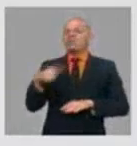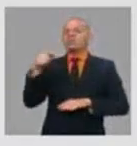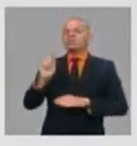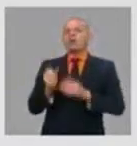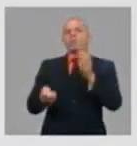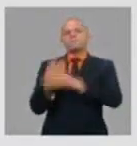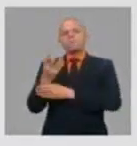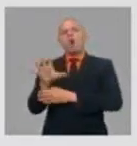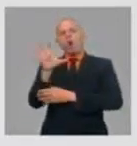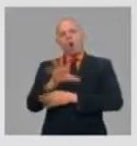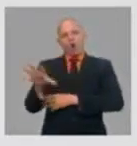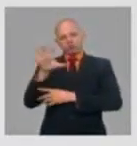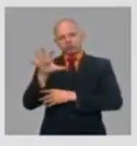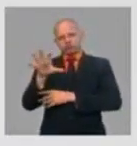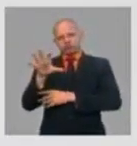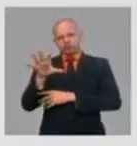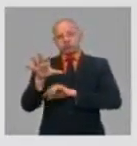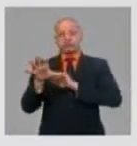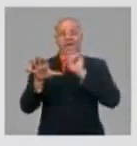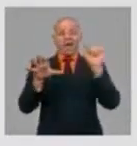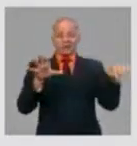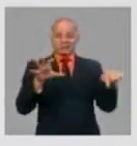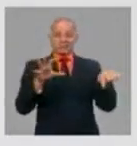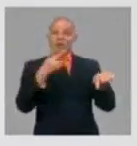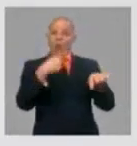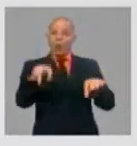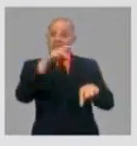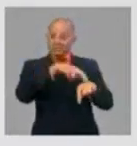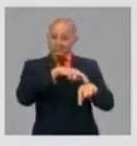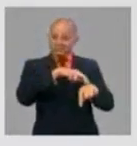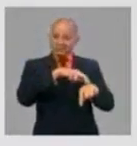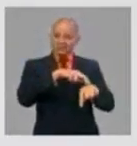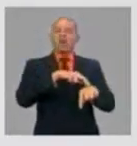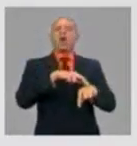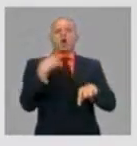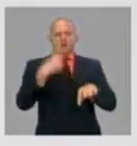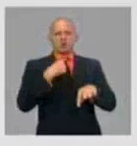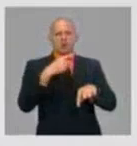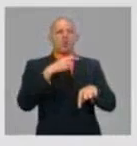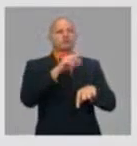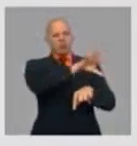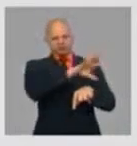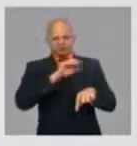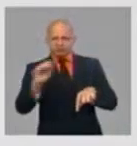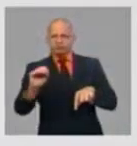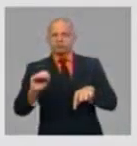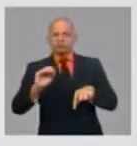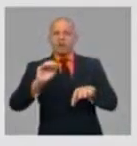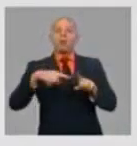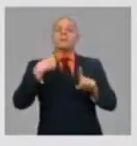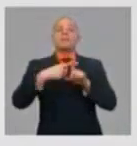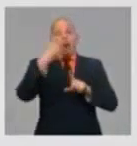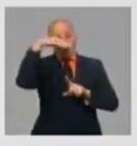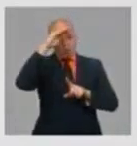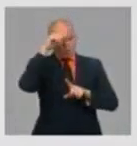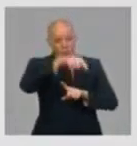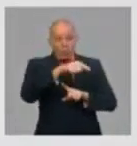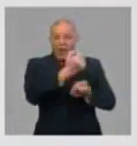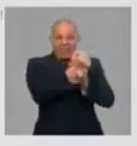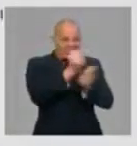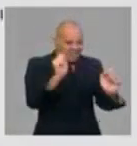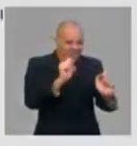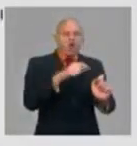y Cuba tan pronto sea libre. Así mismo lo puso. Inmediatamente, como les dije,